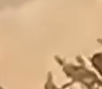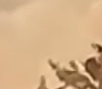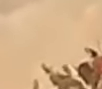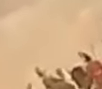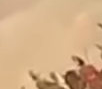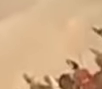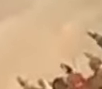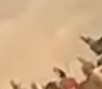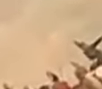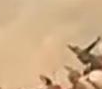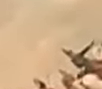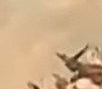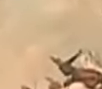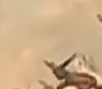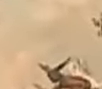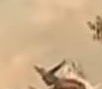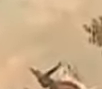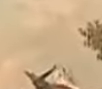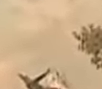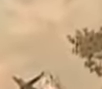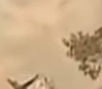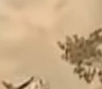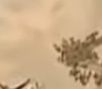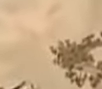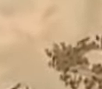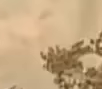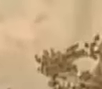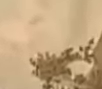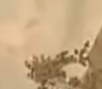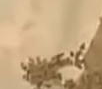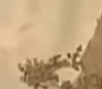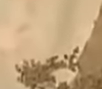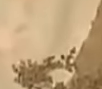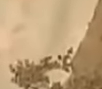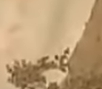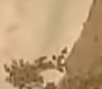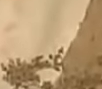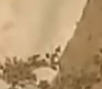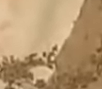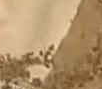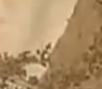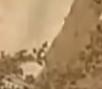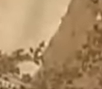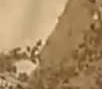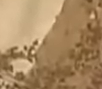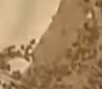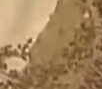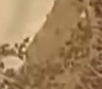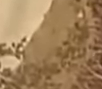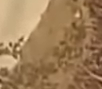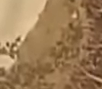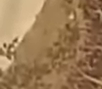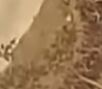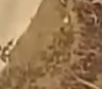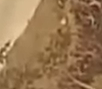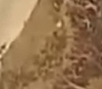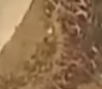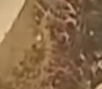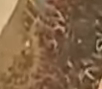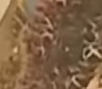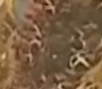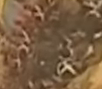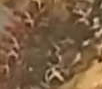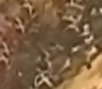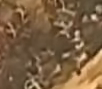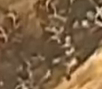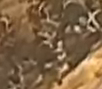Exteriores, Planificación, el Procurador General de la República, los gobernadores del Estado Bolívar, del Tamacuro, la Guayana Esequiba y el